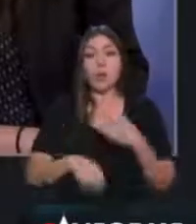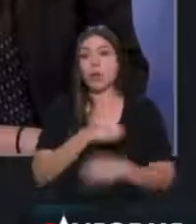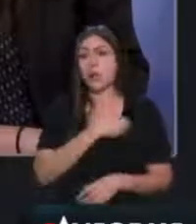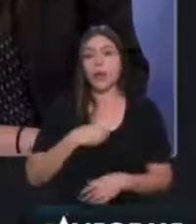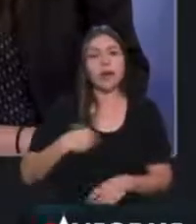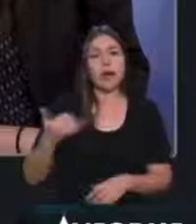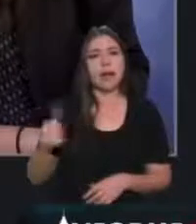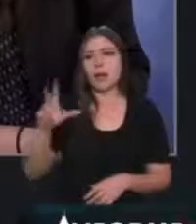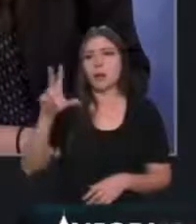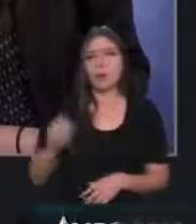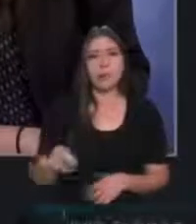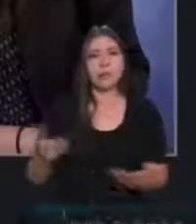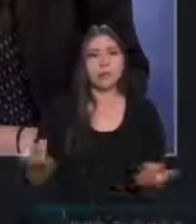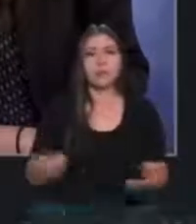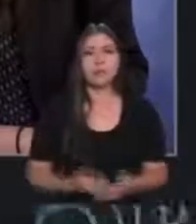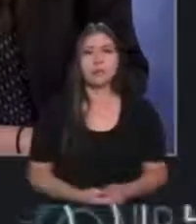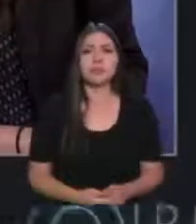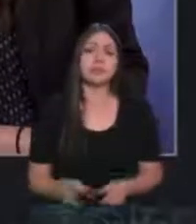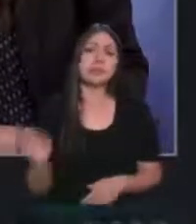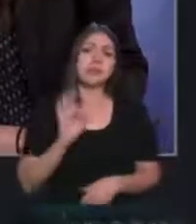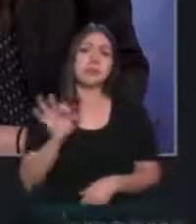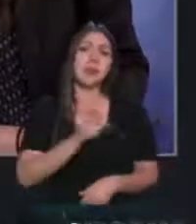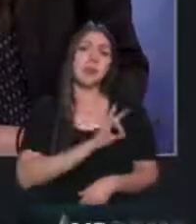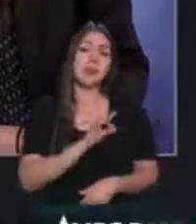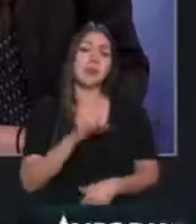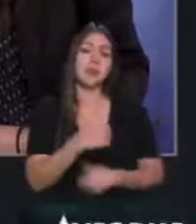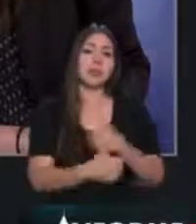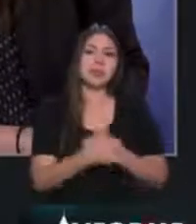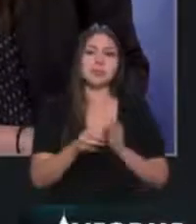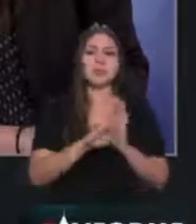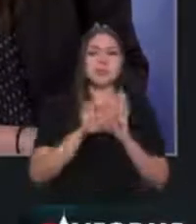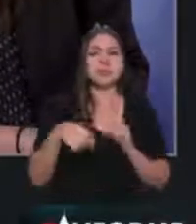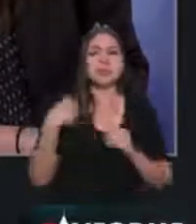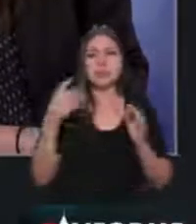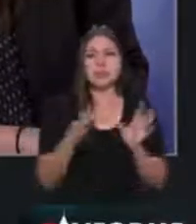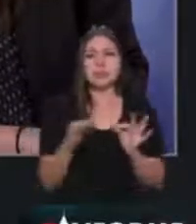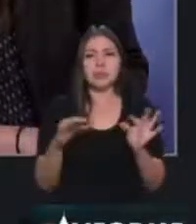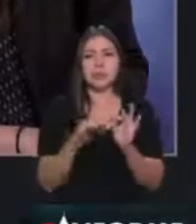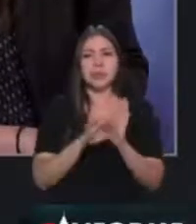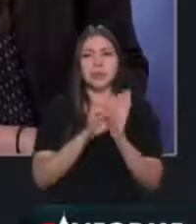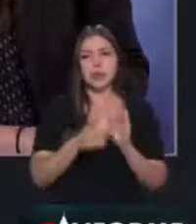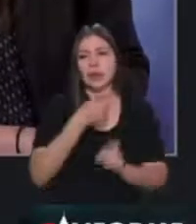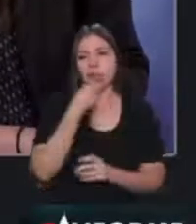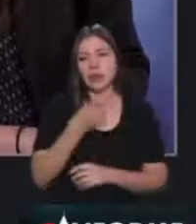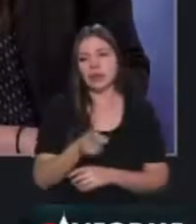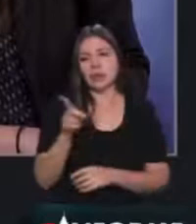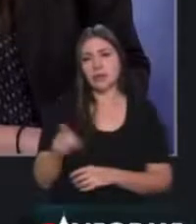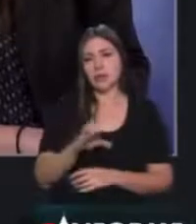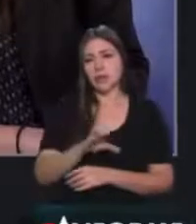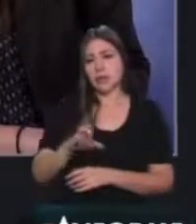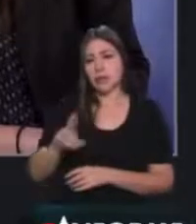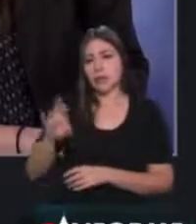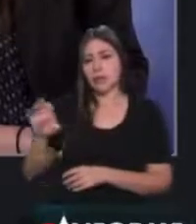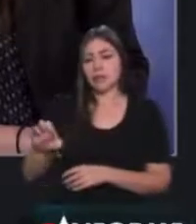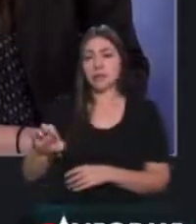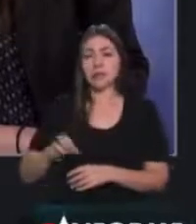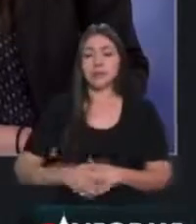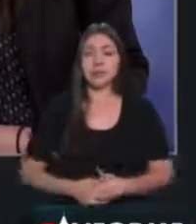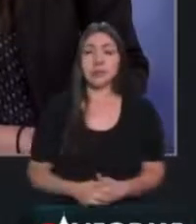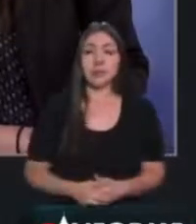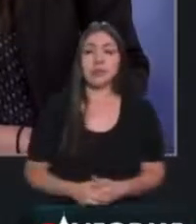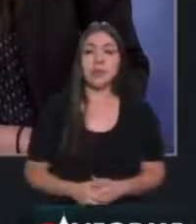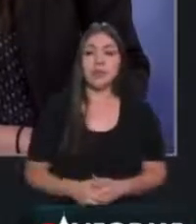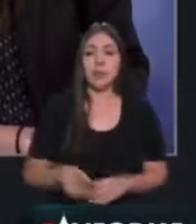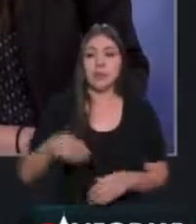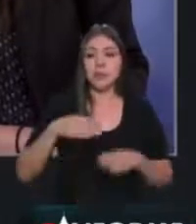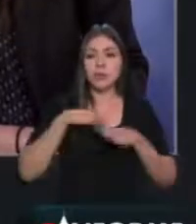vas a entrar a competir. A lo mejor, por ejemplo, yo les doy aquí un ejemplo, según datos de la comisión en